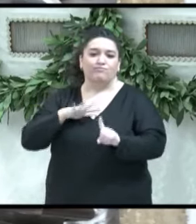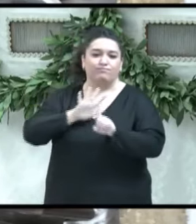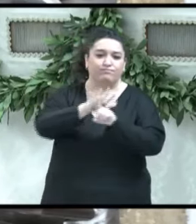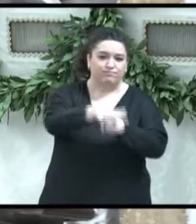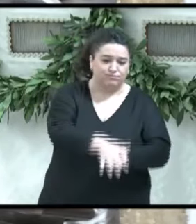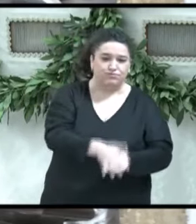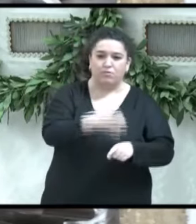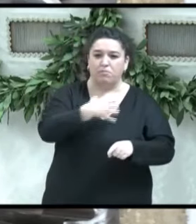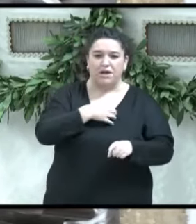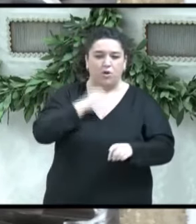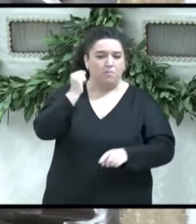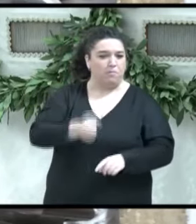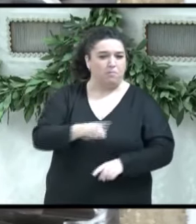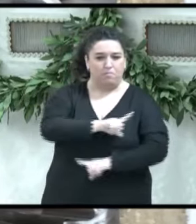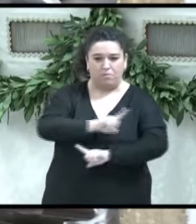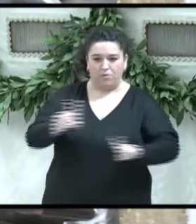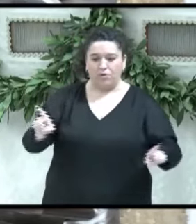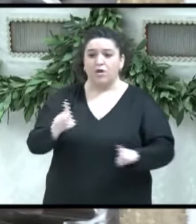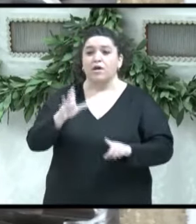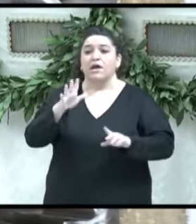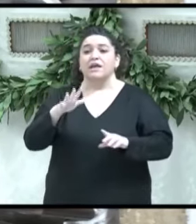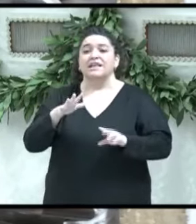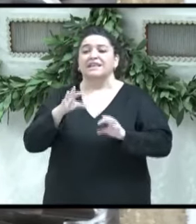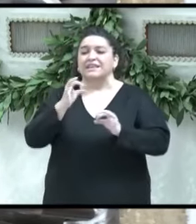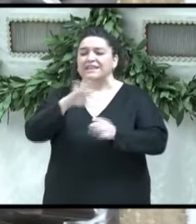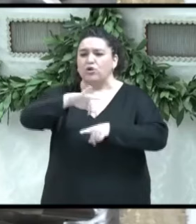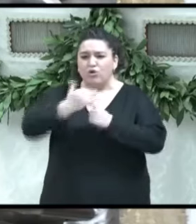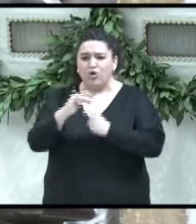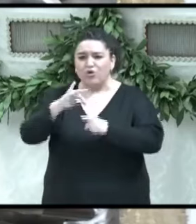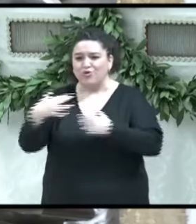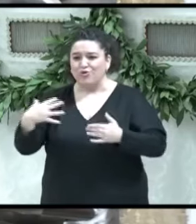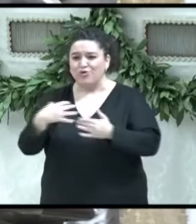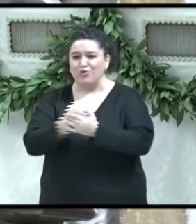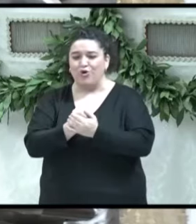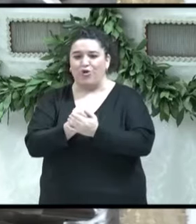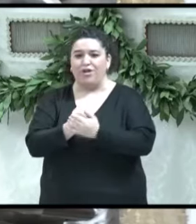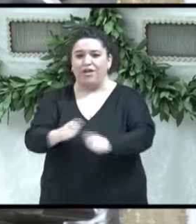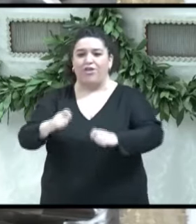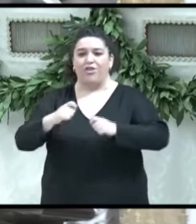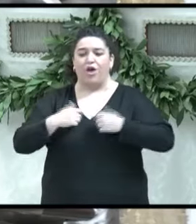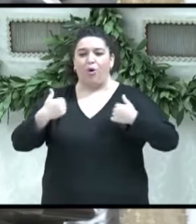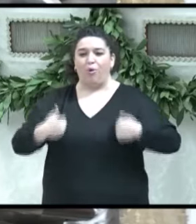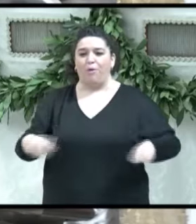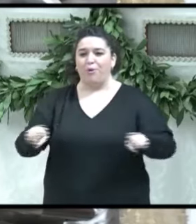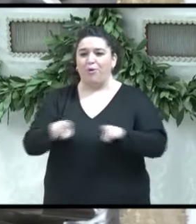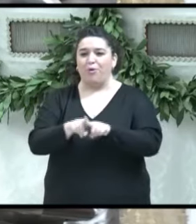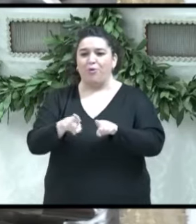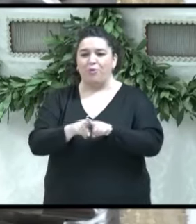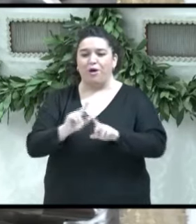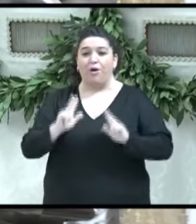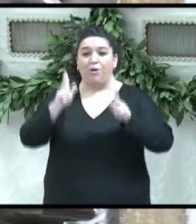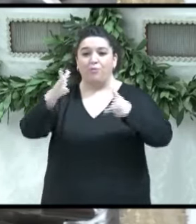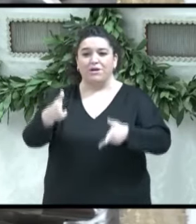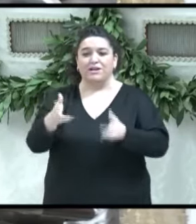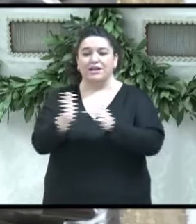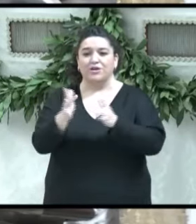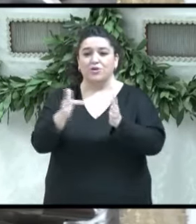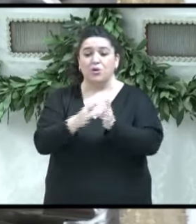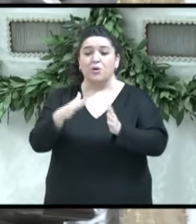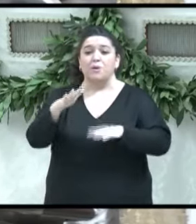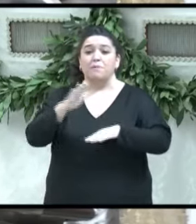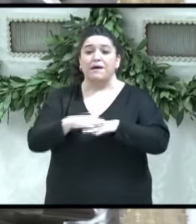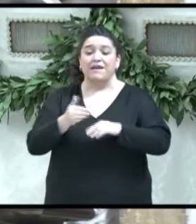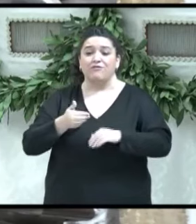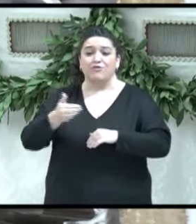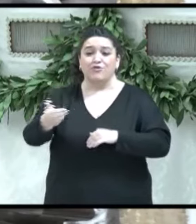rematan en toda ocasión y por todas partes llevamos en el cuerpo la muerte de Jesús para que también la vida